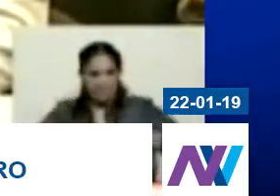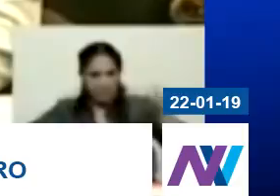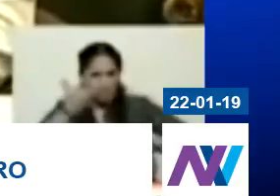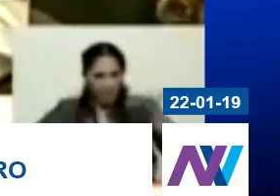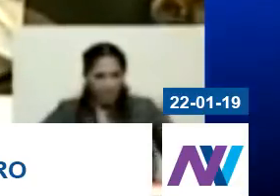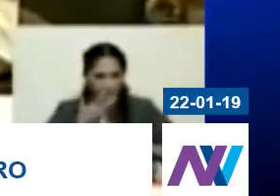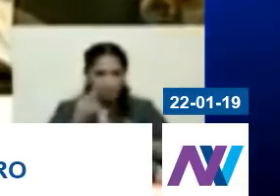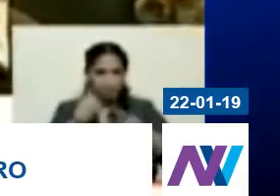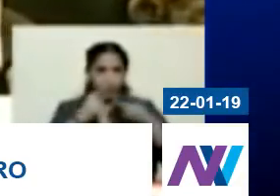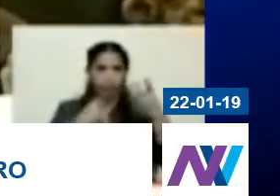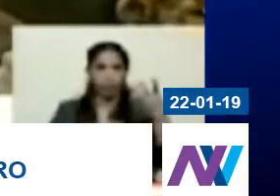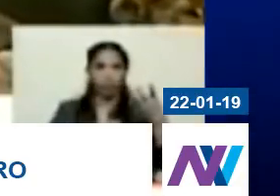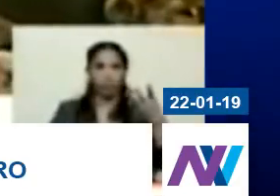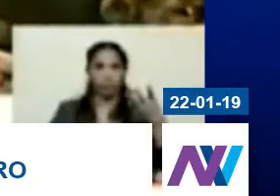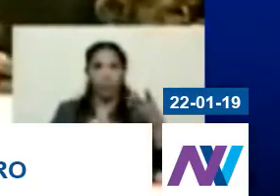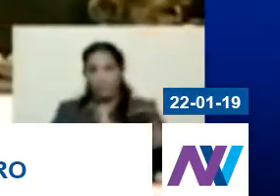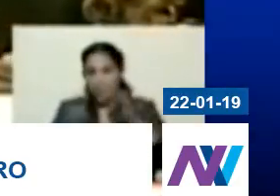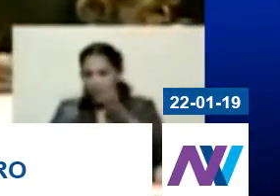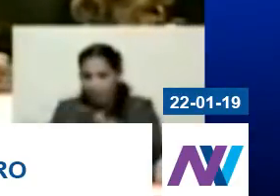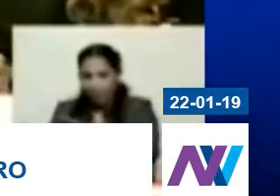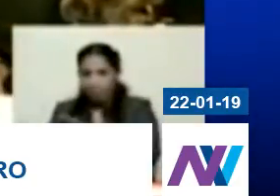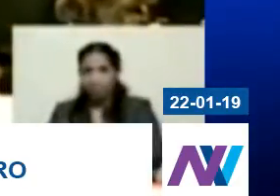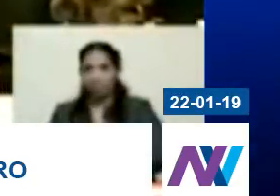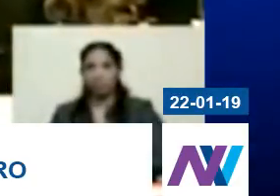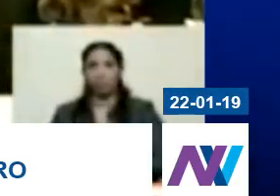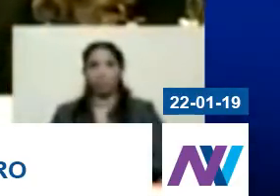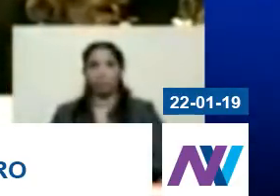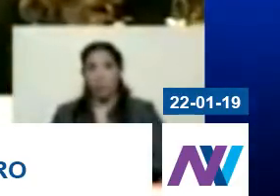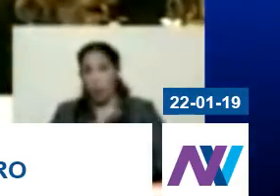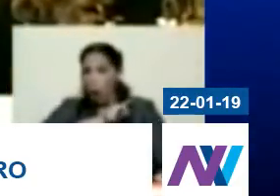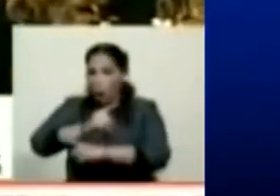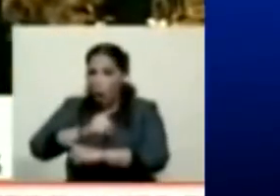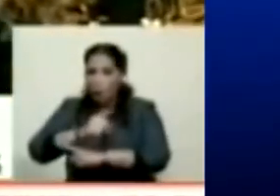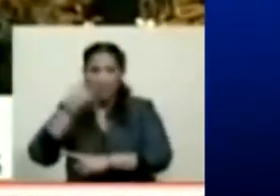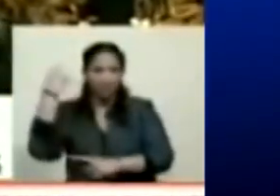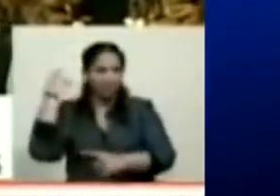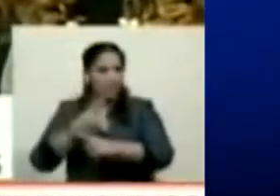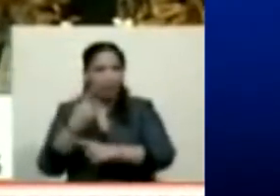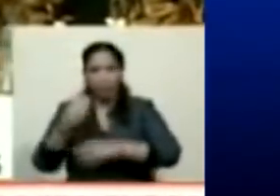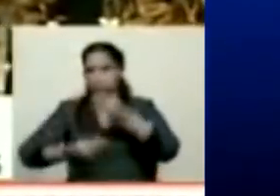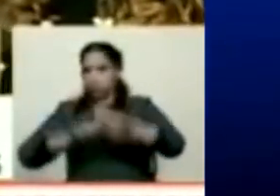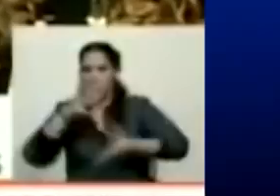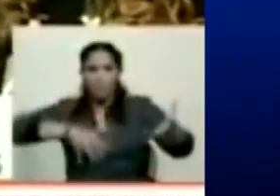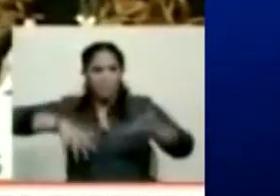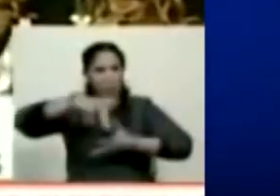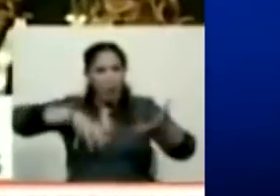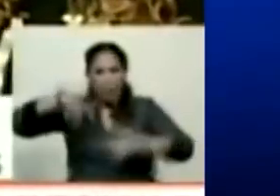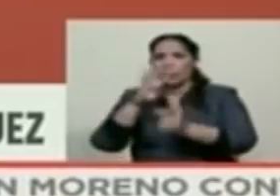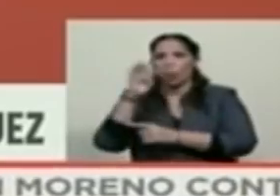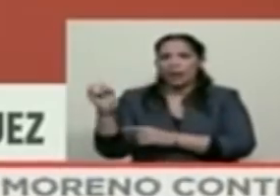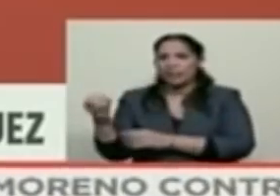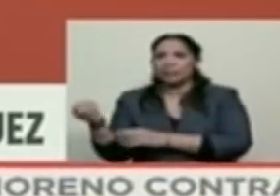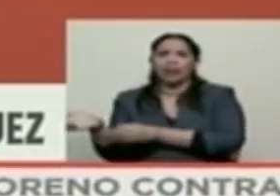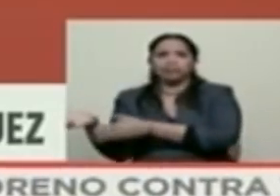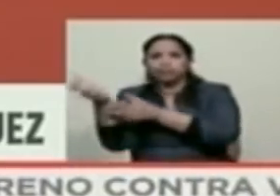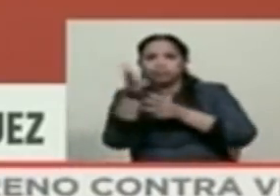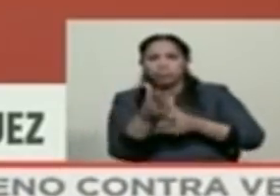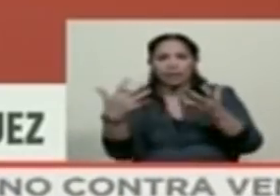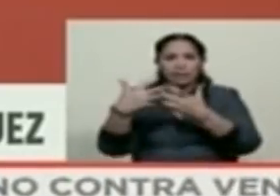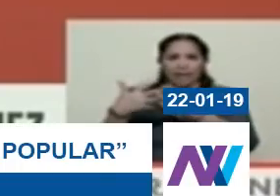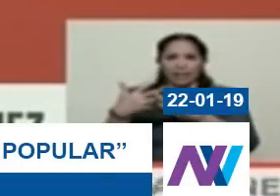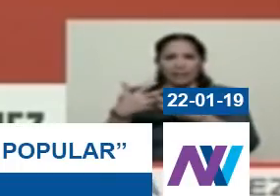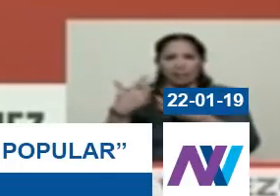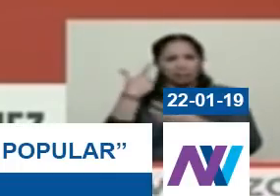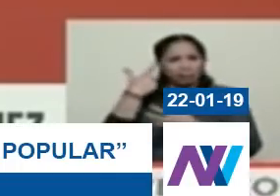han recuperado 40. Señaló sin pruebas que el resto estaría en poder de los miembros del partido político. Las primeras